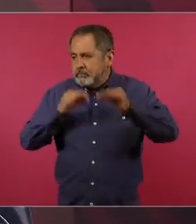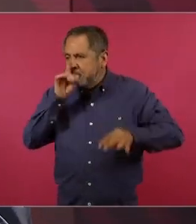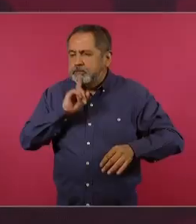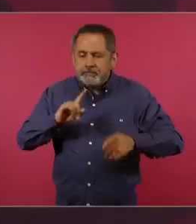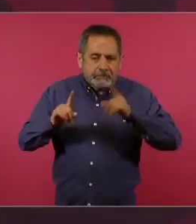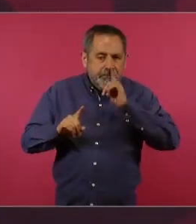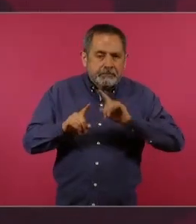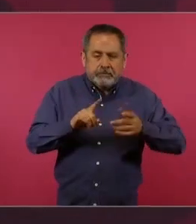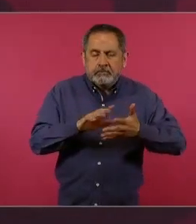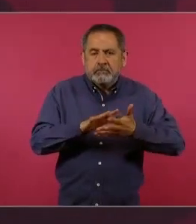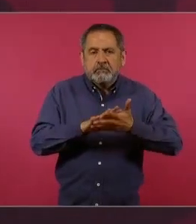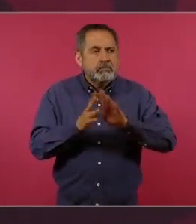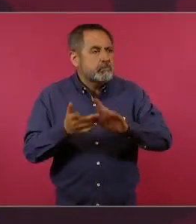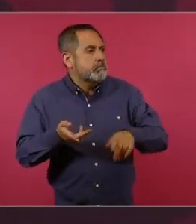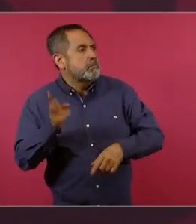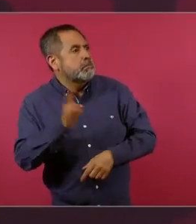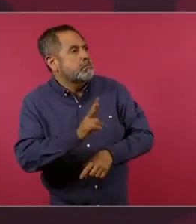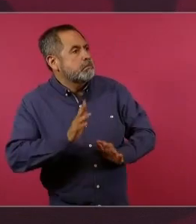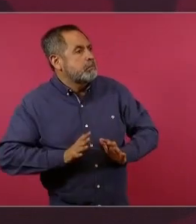para que se hagan verdades.